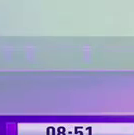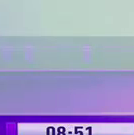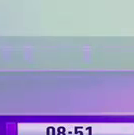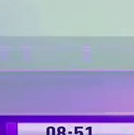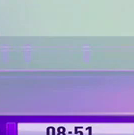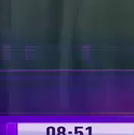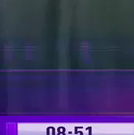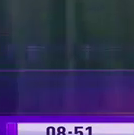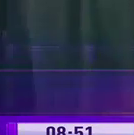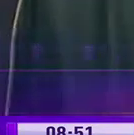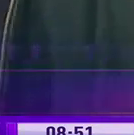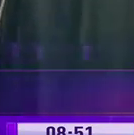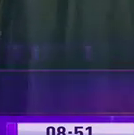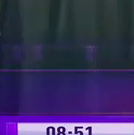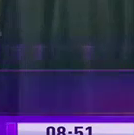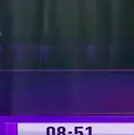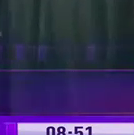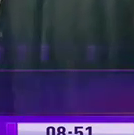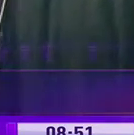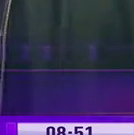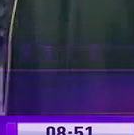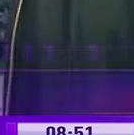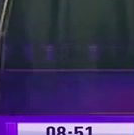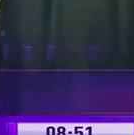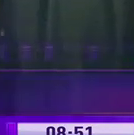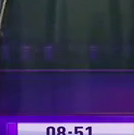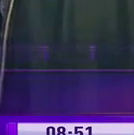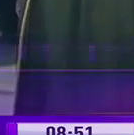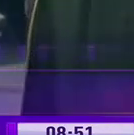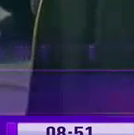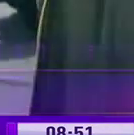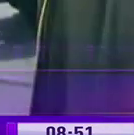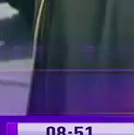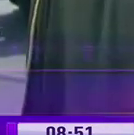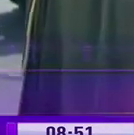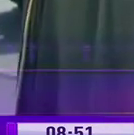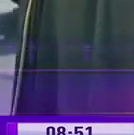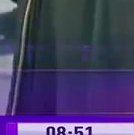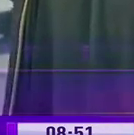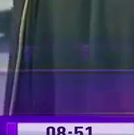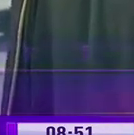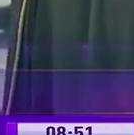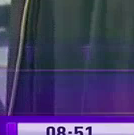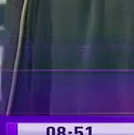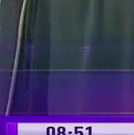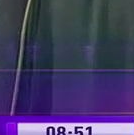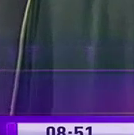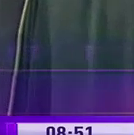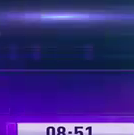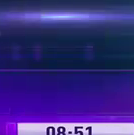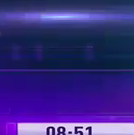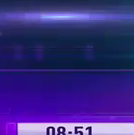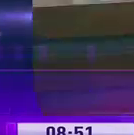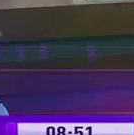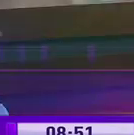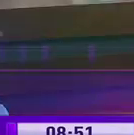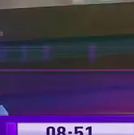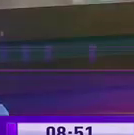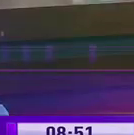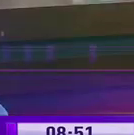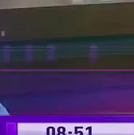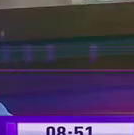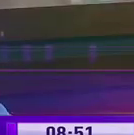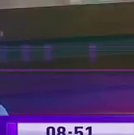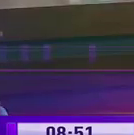a defenderse luego del ataque en contra de la industria petrolera que sufrió el pasado fin de semana la presidenta y vocales del consejo de la